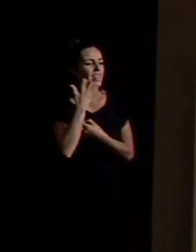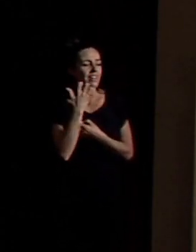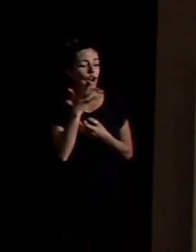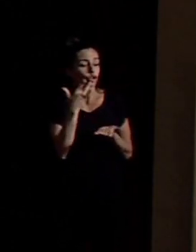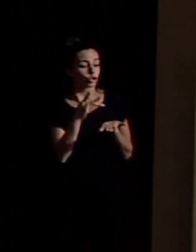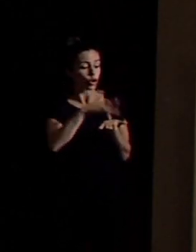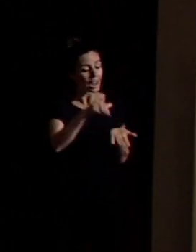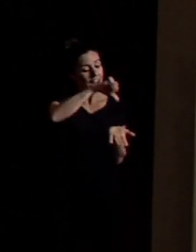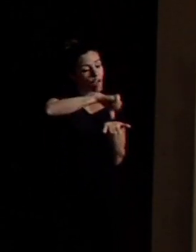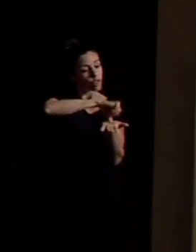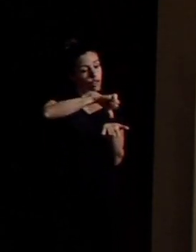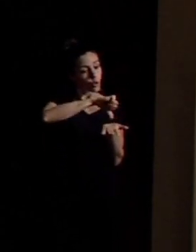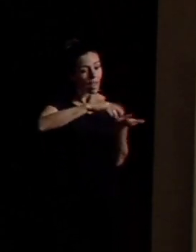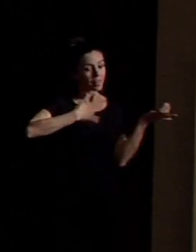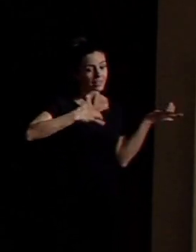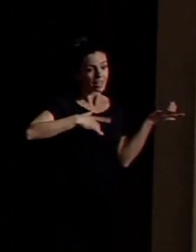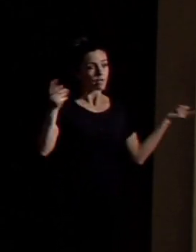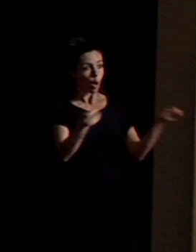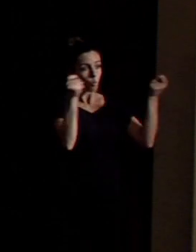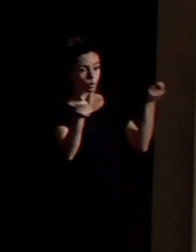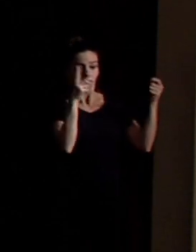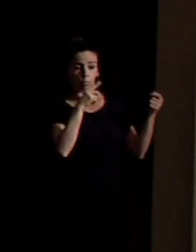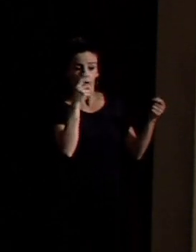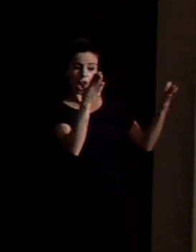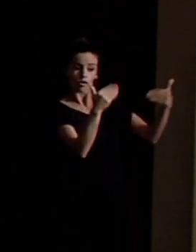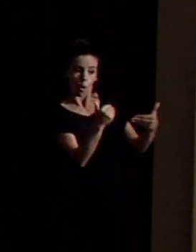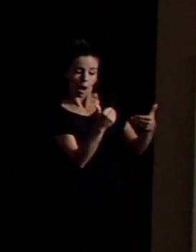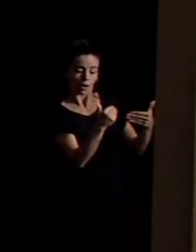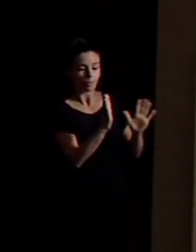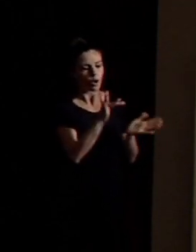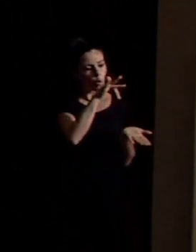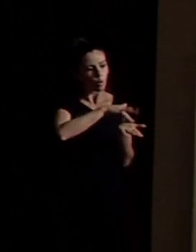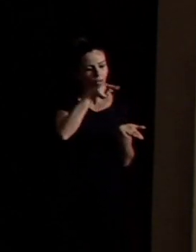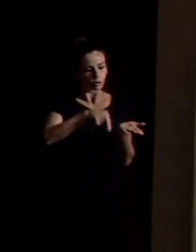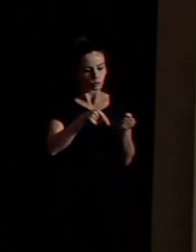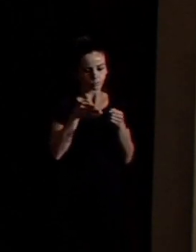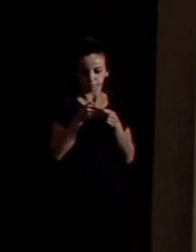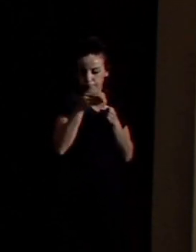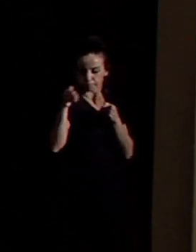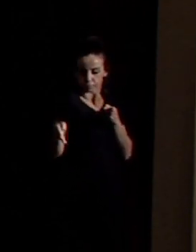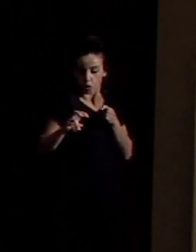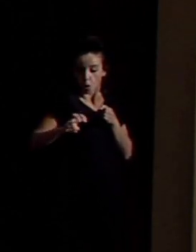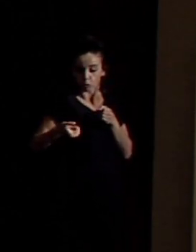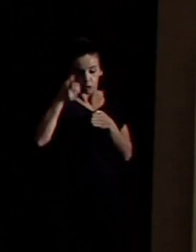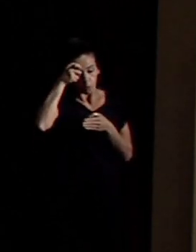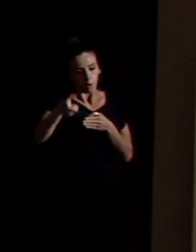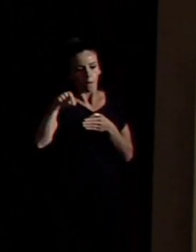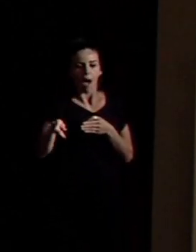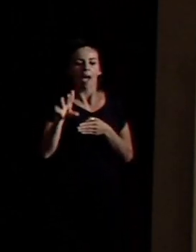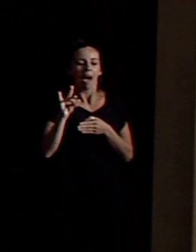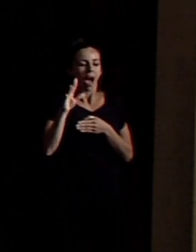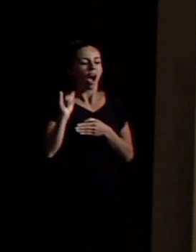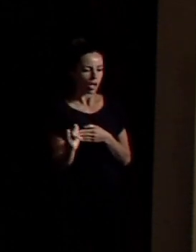de Sevilla no haya anuncios de prostitución, y sin embargo, cuando cruzas una acera, que ya estás hablando de otra localidad, sí que lo hay,